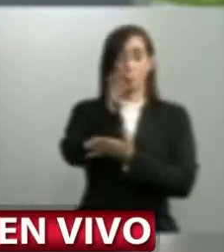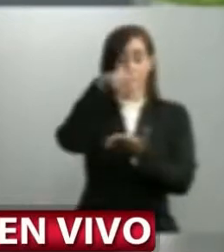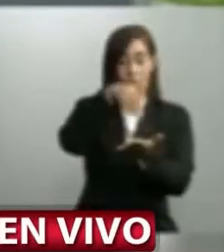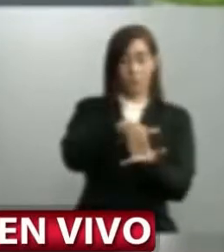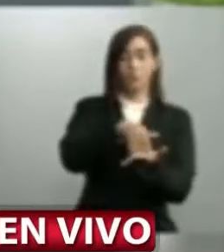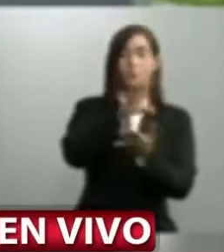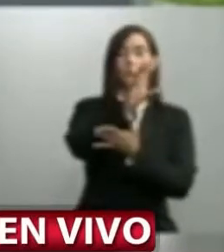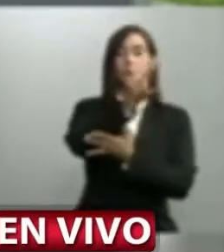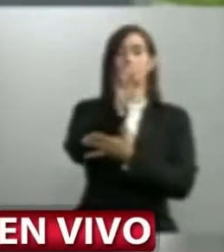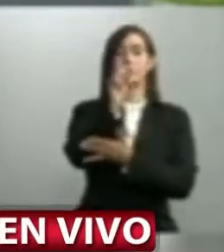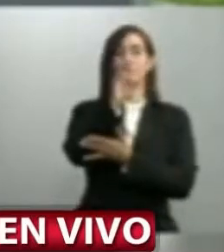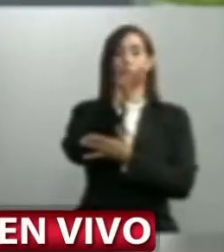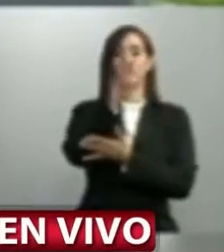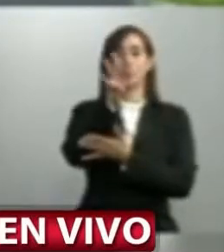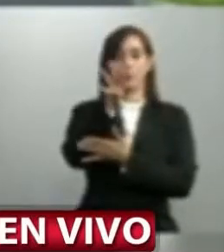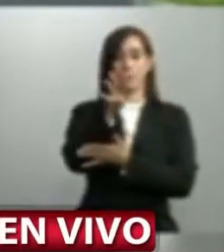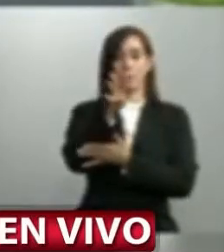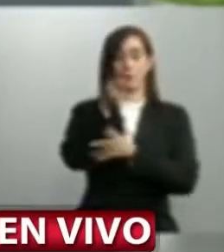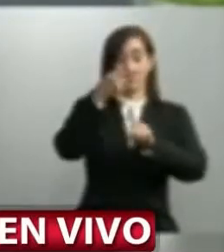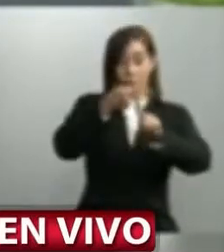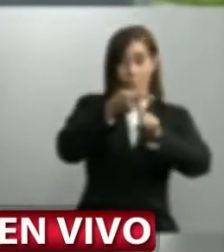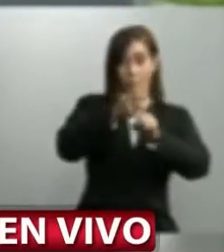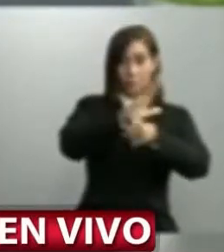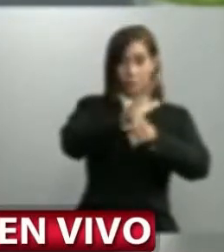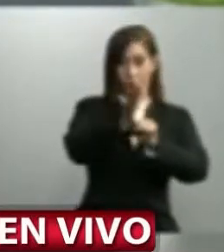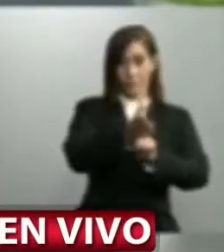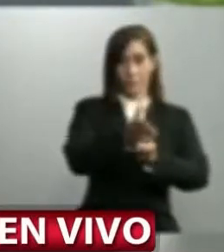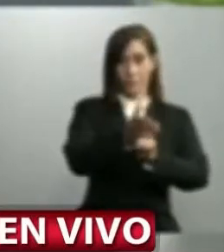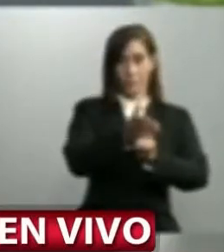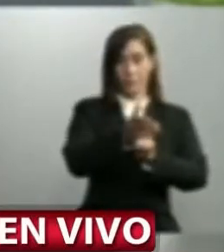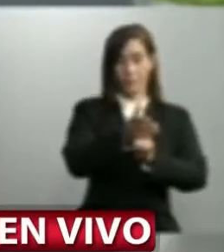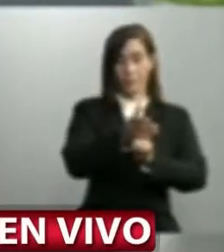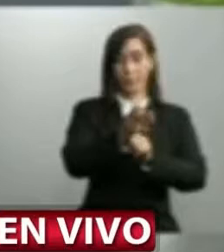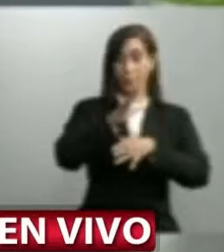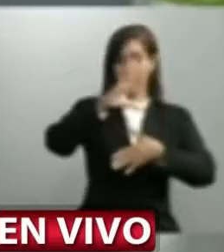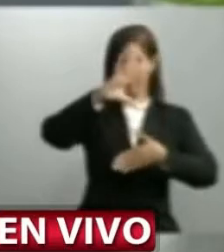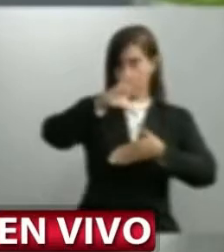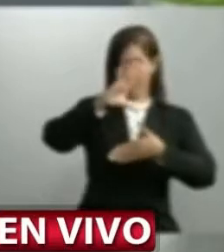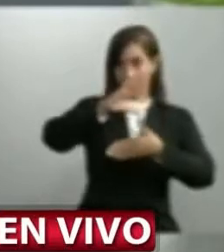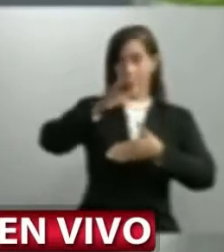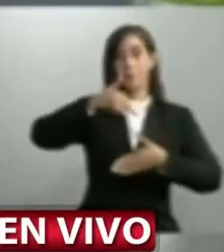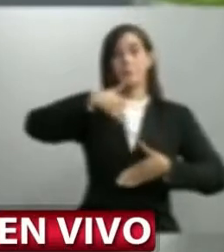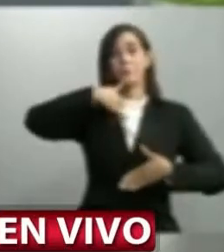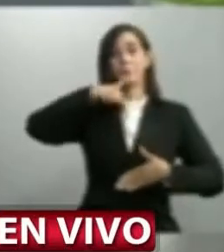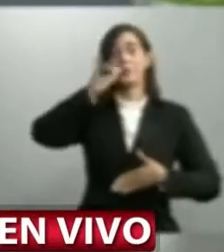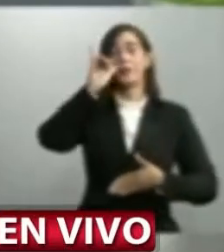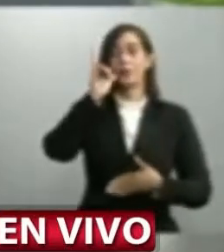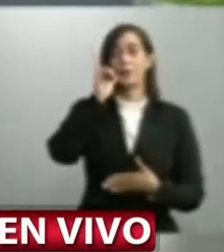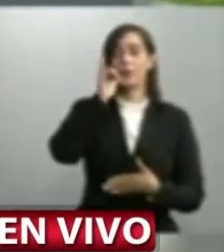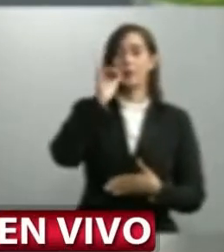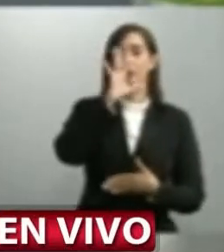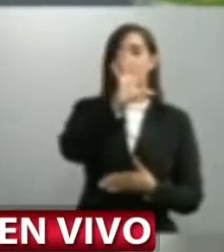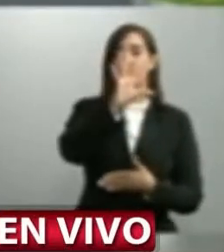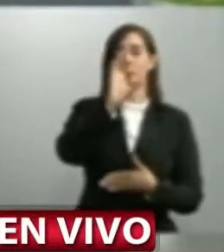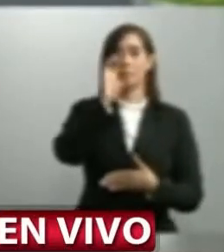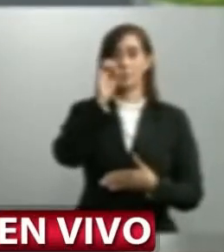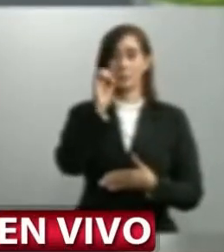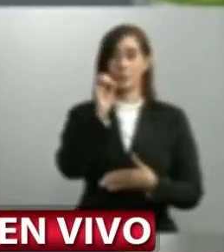2.338.124 confirmados, de los cuales en el día de ayer se reportaron